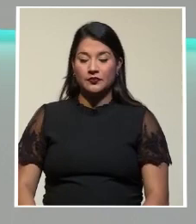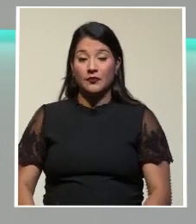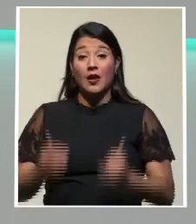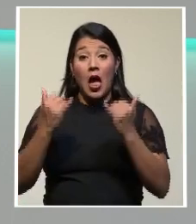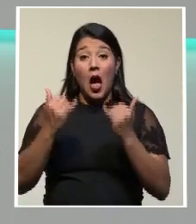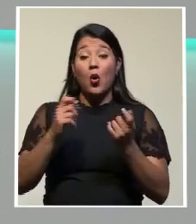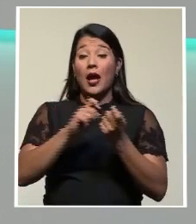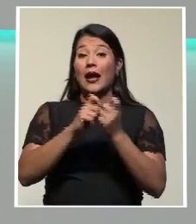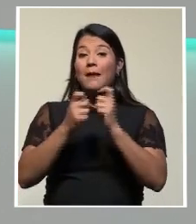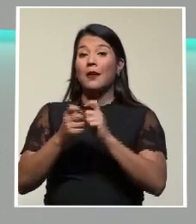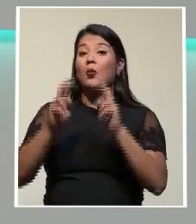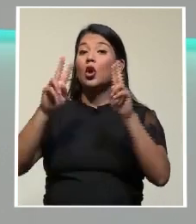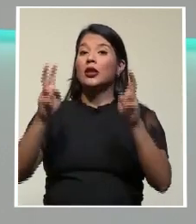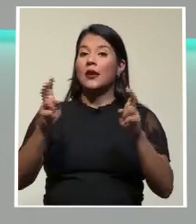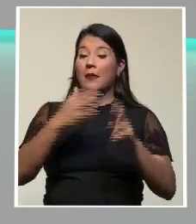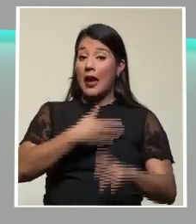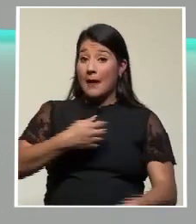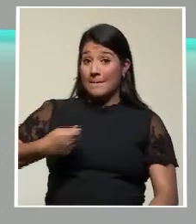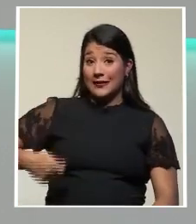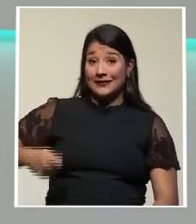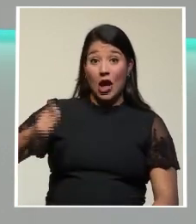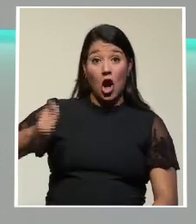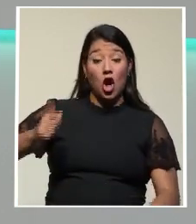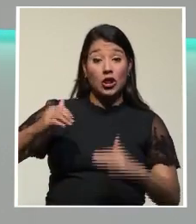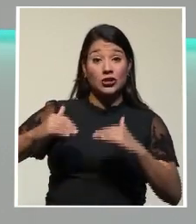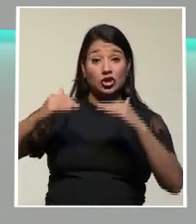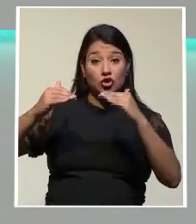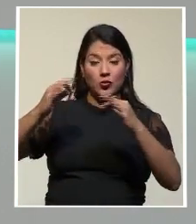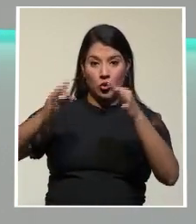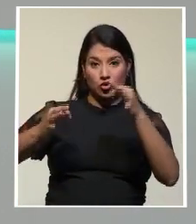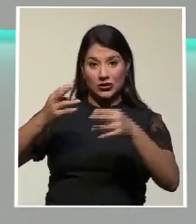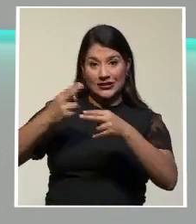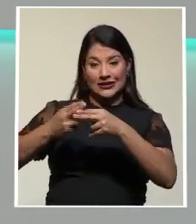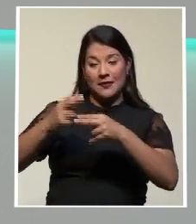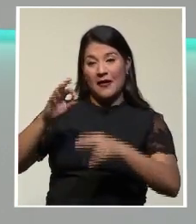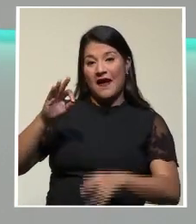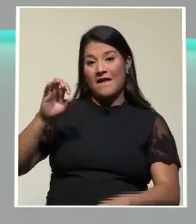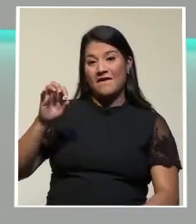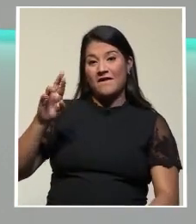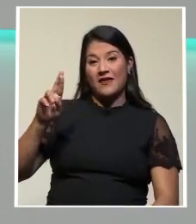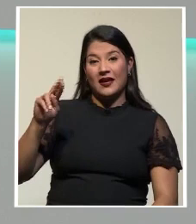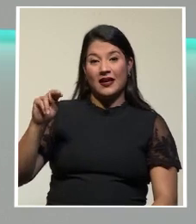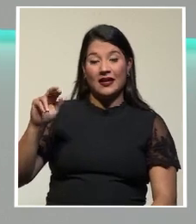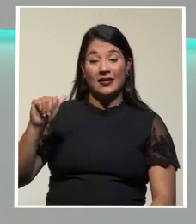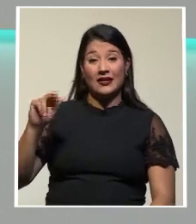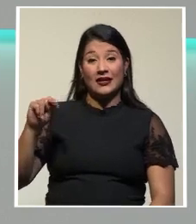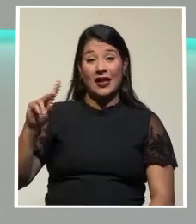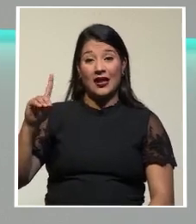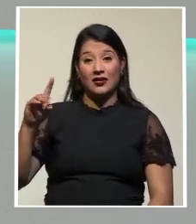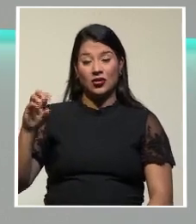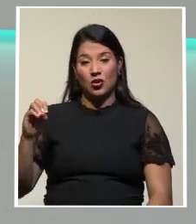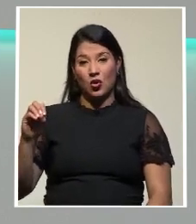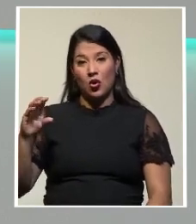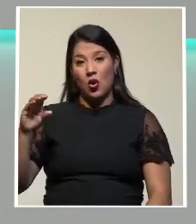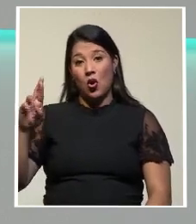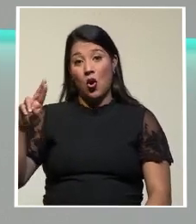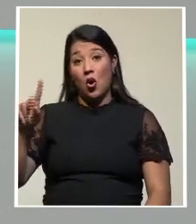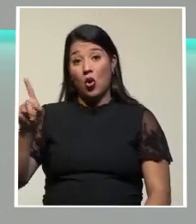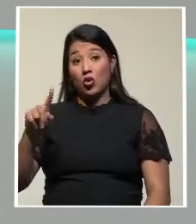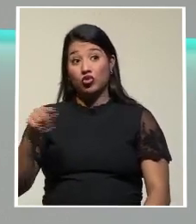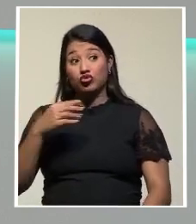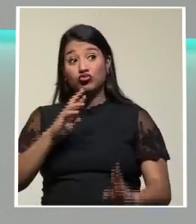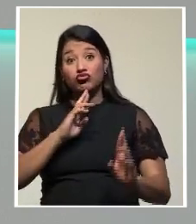Cambiamos de tema. El presidente de la Corte Suprema de Justicia, Fernando Cruz, le respondió al relator de las Naciones